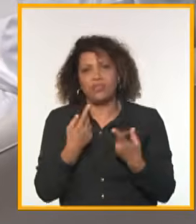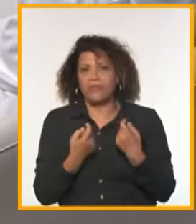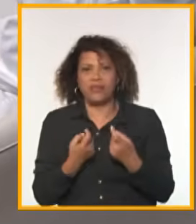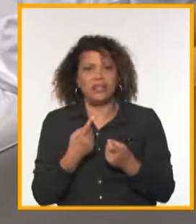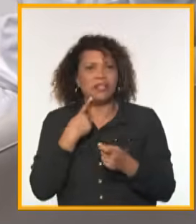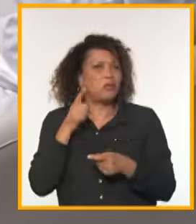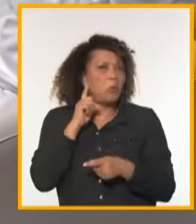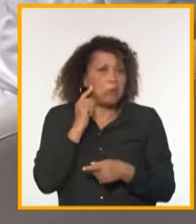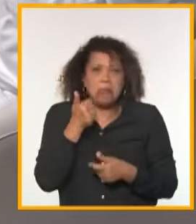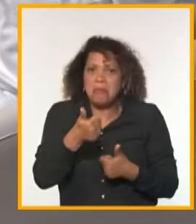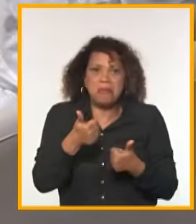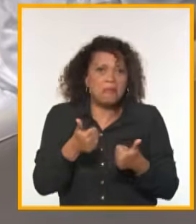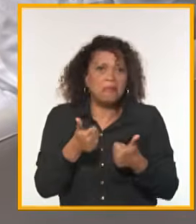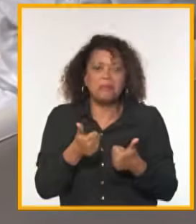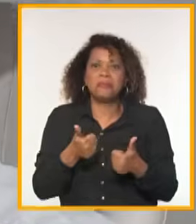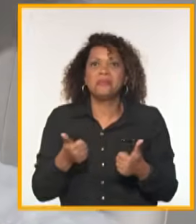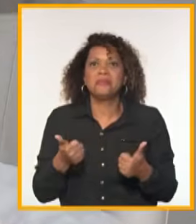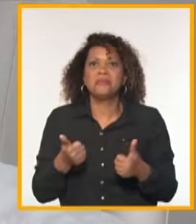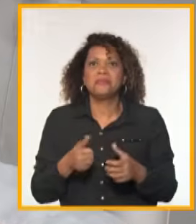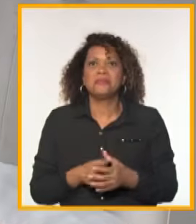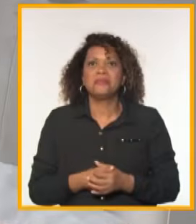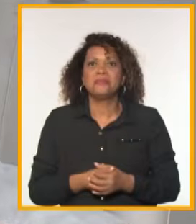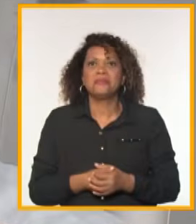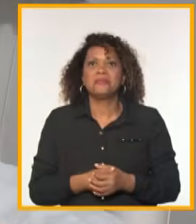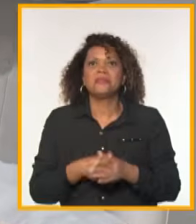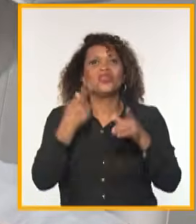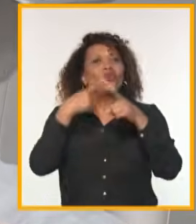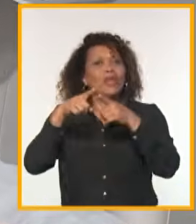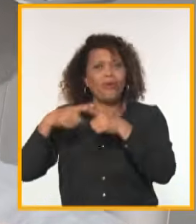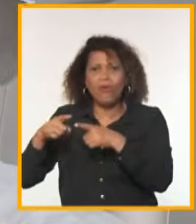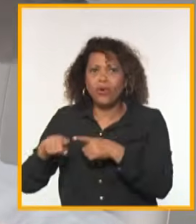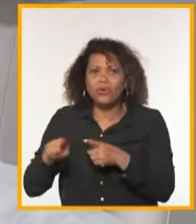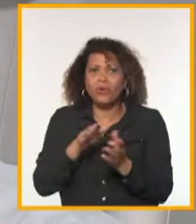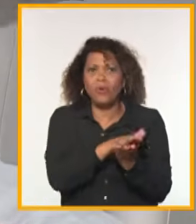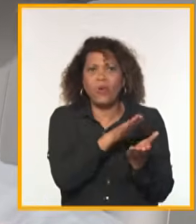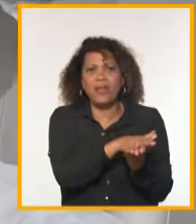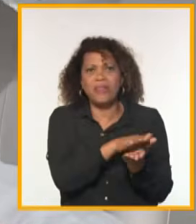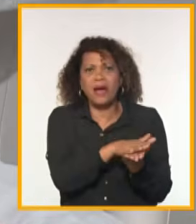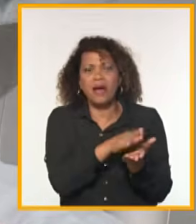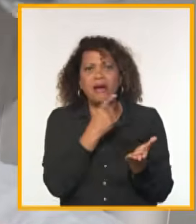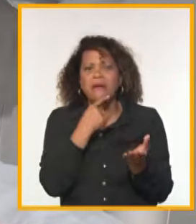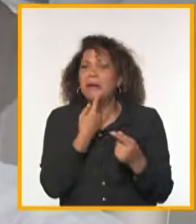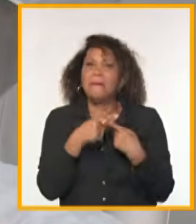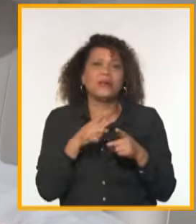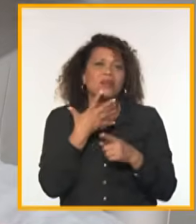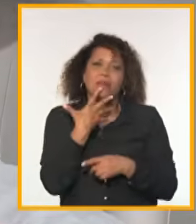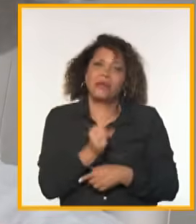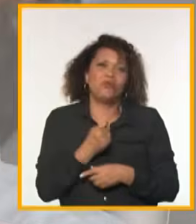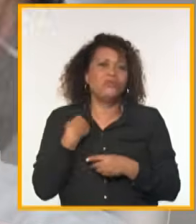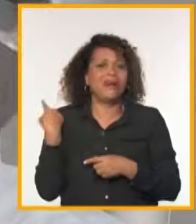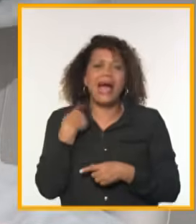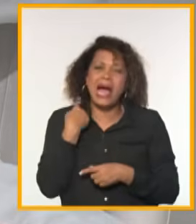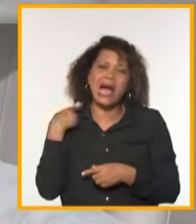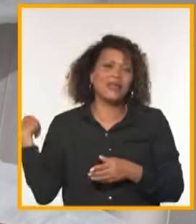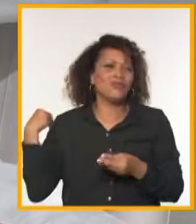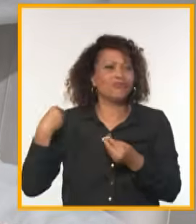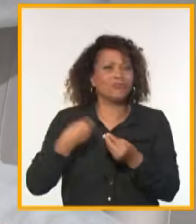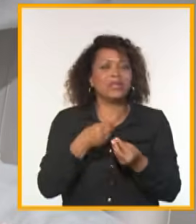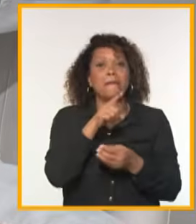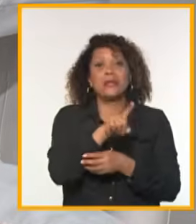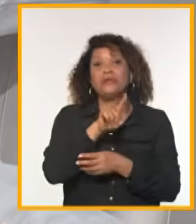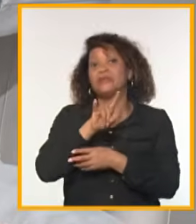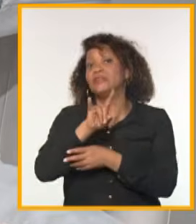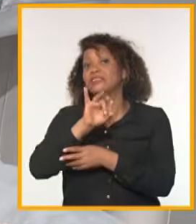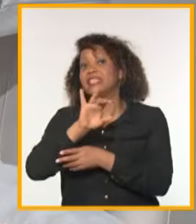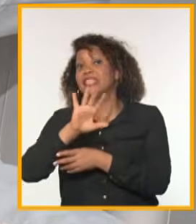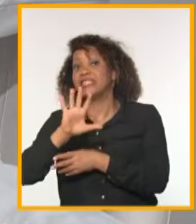con él. ¿No entiendes? Tengo Mini, tengo otro estetoscopio, pero ese es el que me acompaña a mí desde